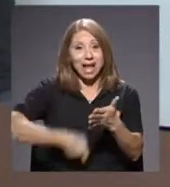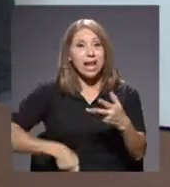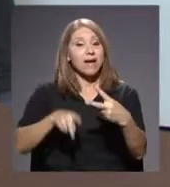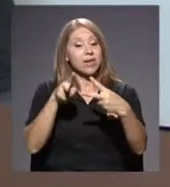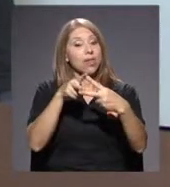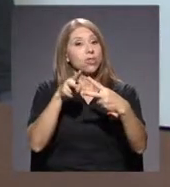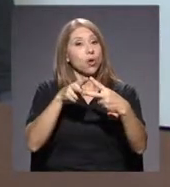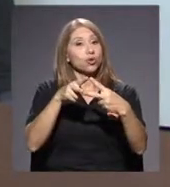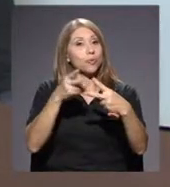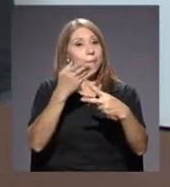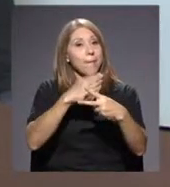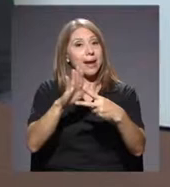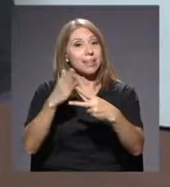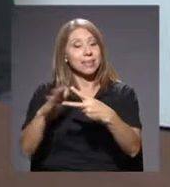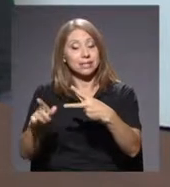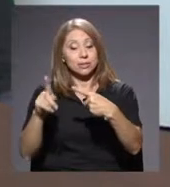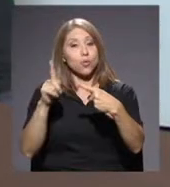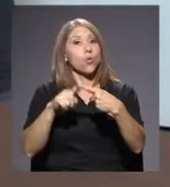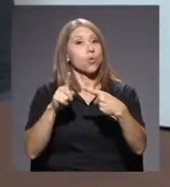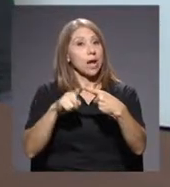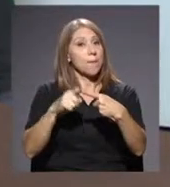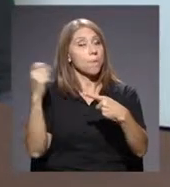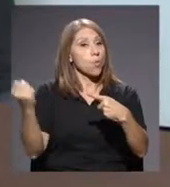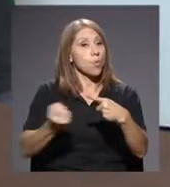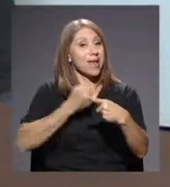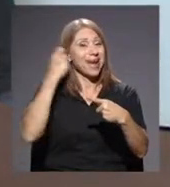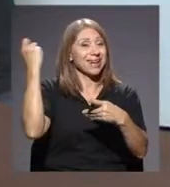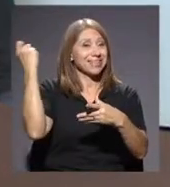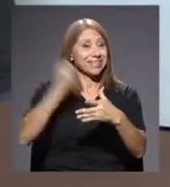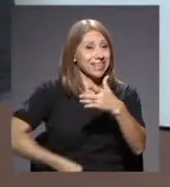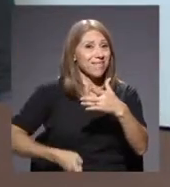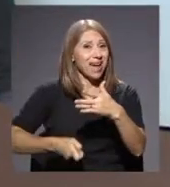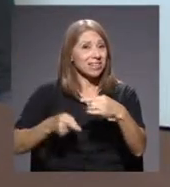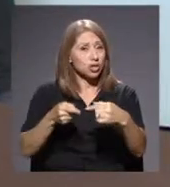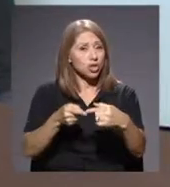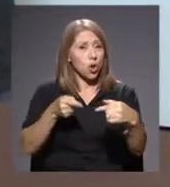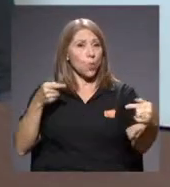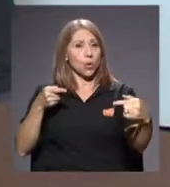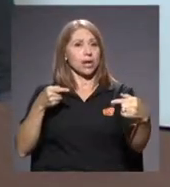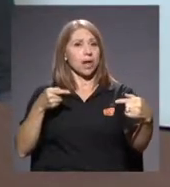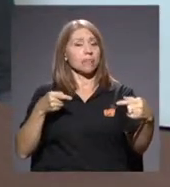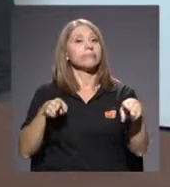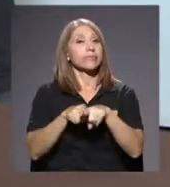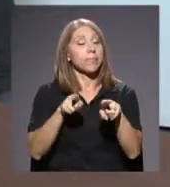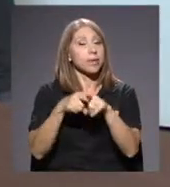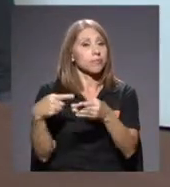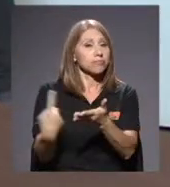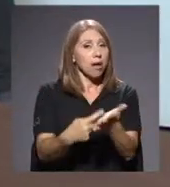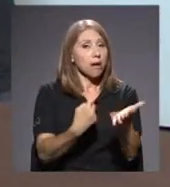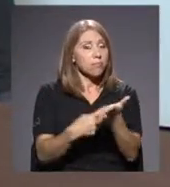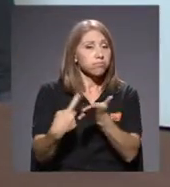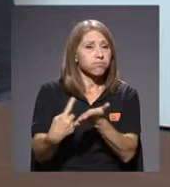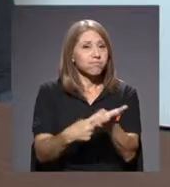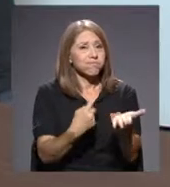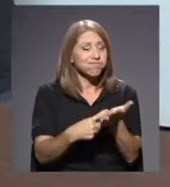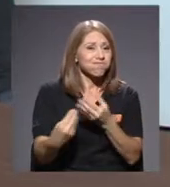agresiva, una parte que se oponía completamente, incluso hasta la discusión del tema. Y ahí es donde